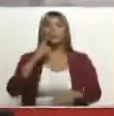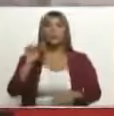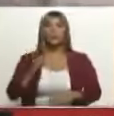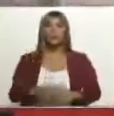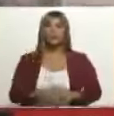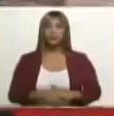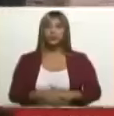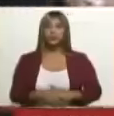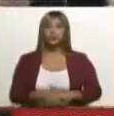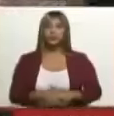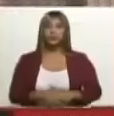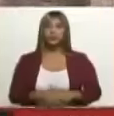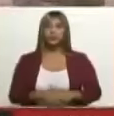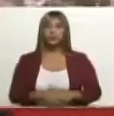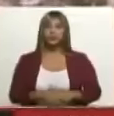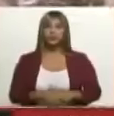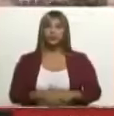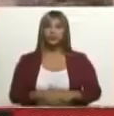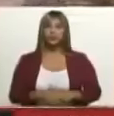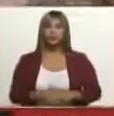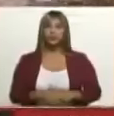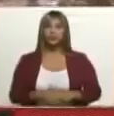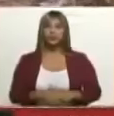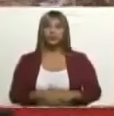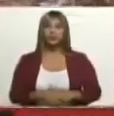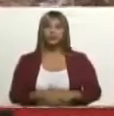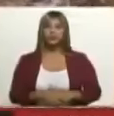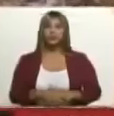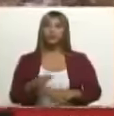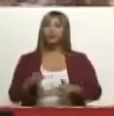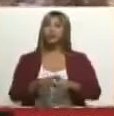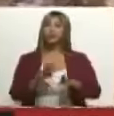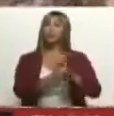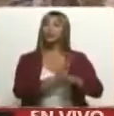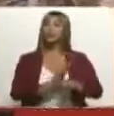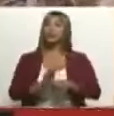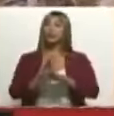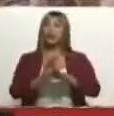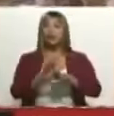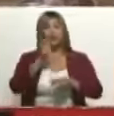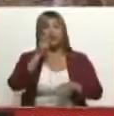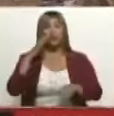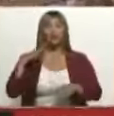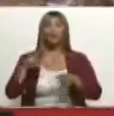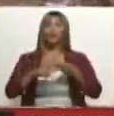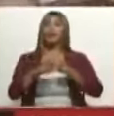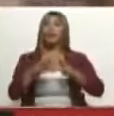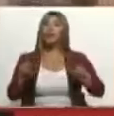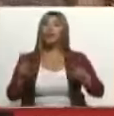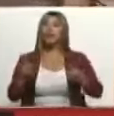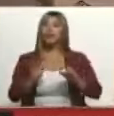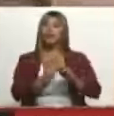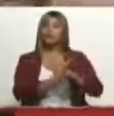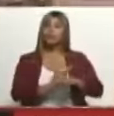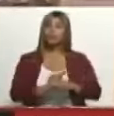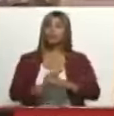Maduro Moro, bueno, para la protección del pueblo, para la paz, para la garantía de la